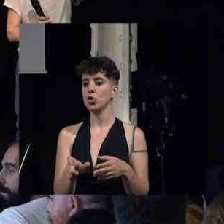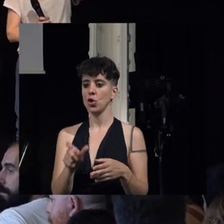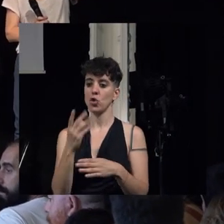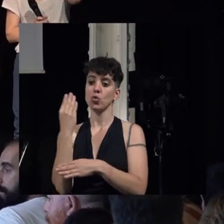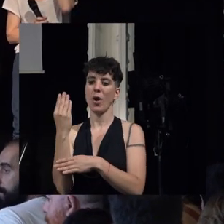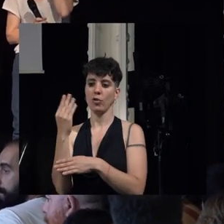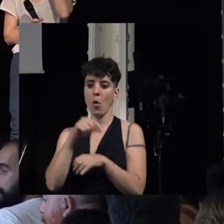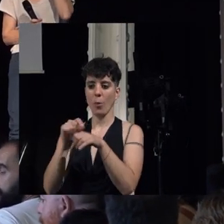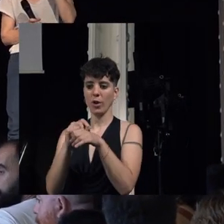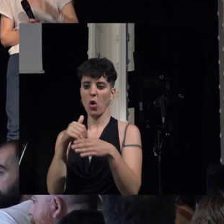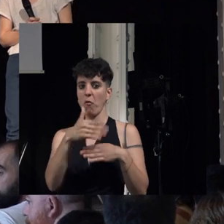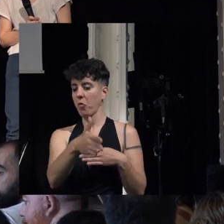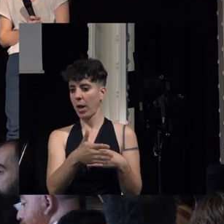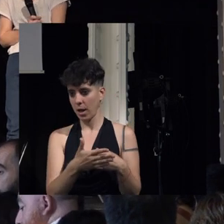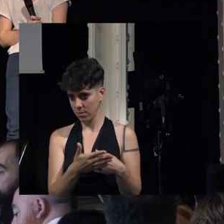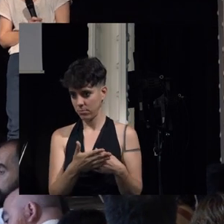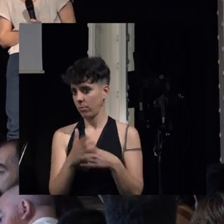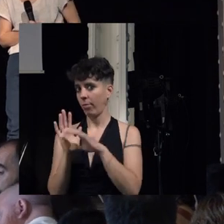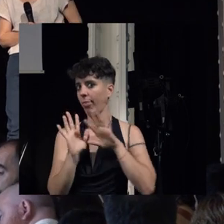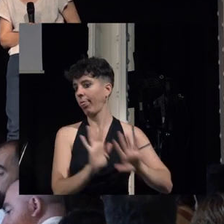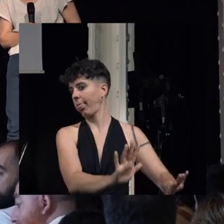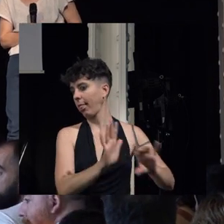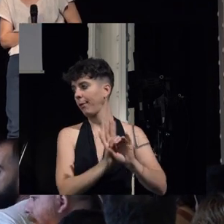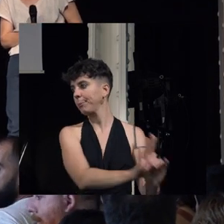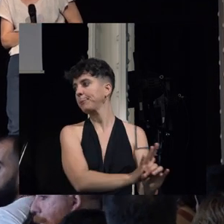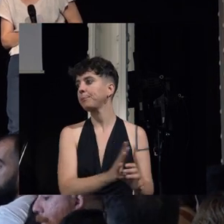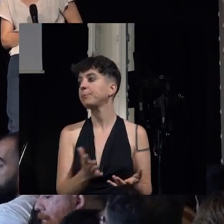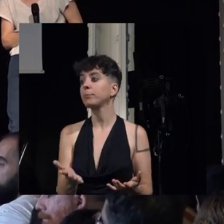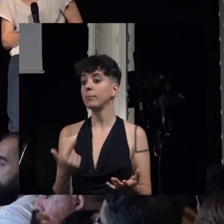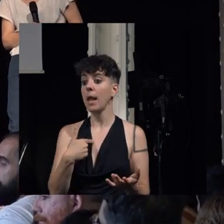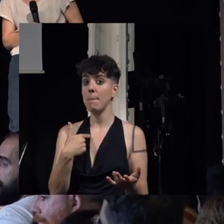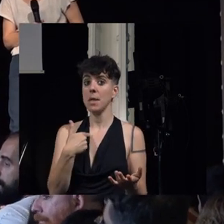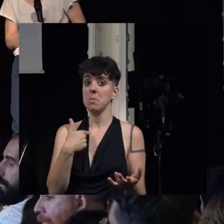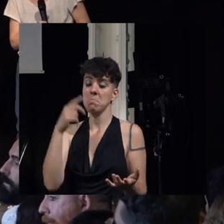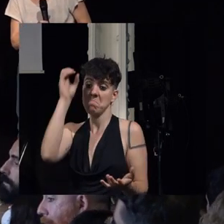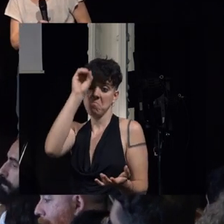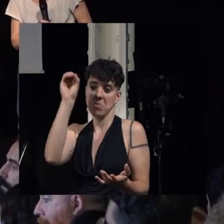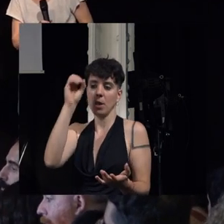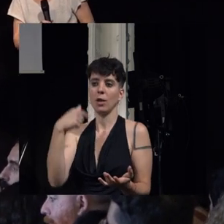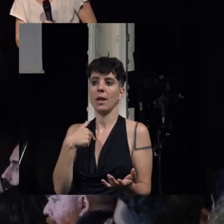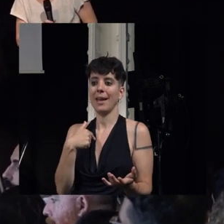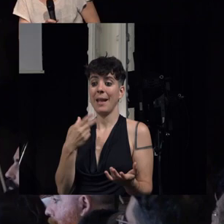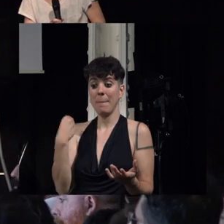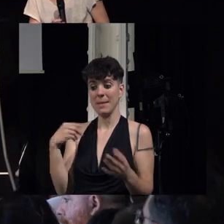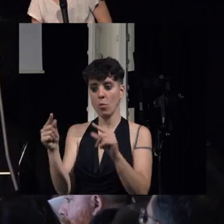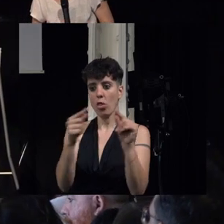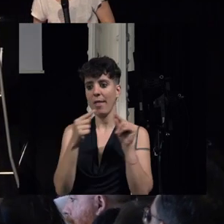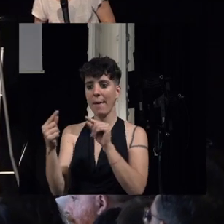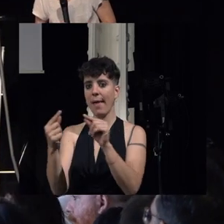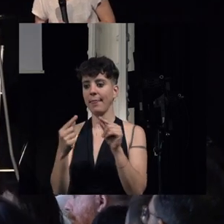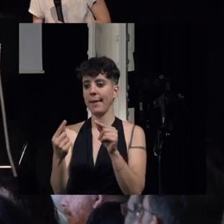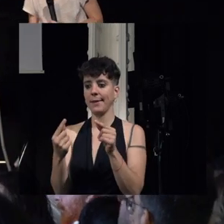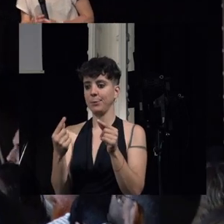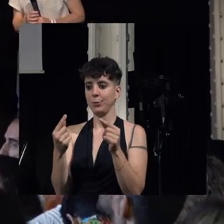Lo digo porque a mí me parece que quizás a veces hemos dejado ese debate. Quería preguntaros por